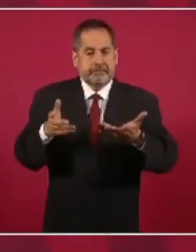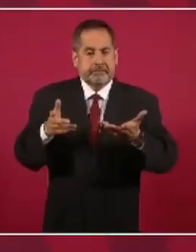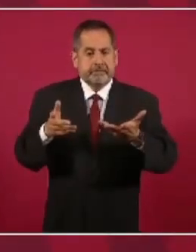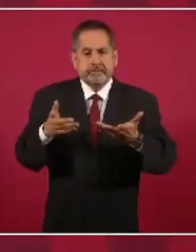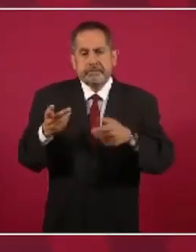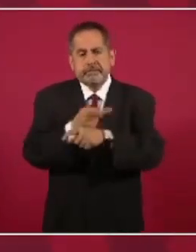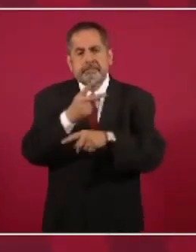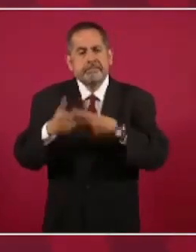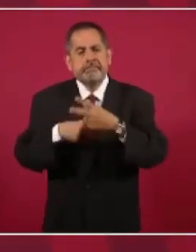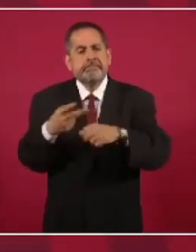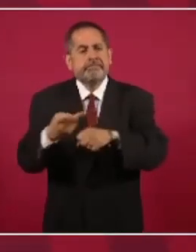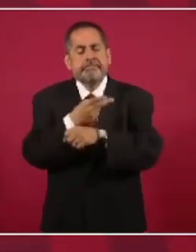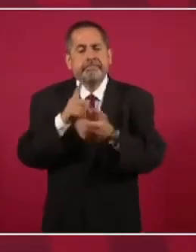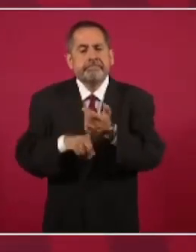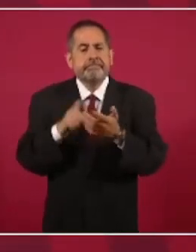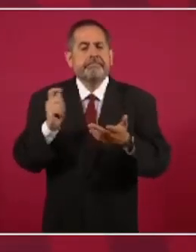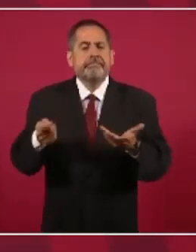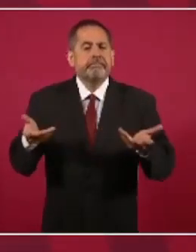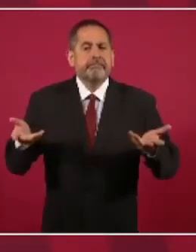¿qué va a suceder?